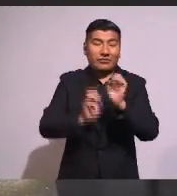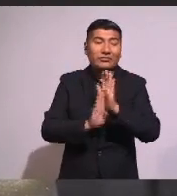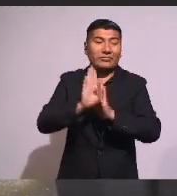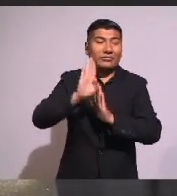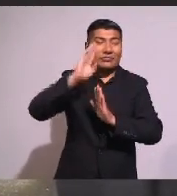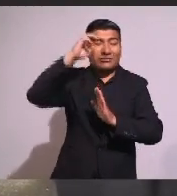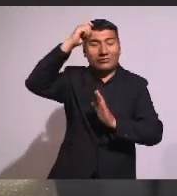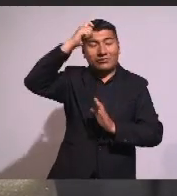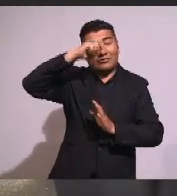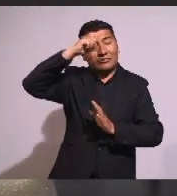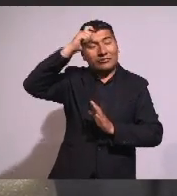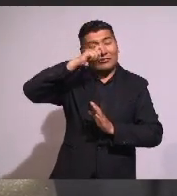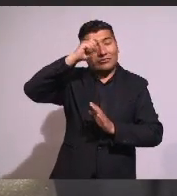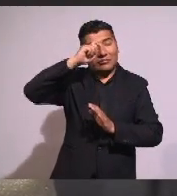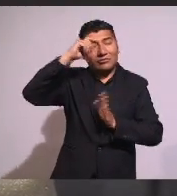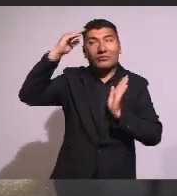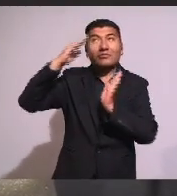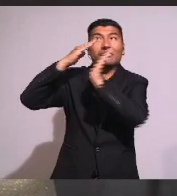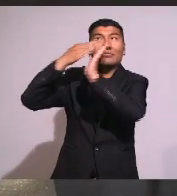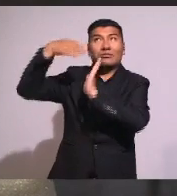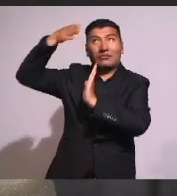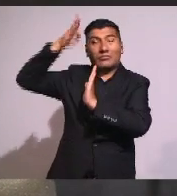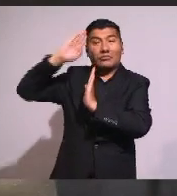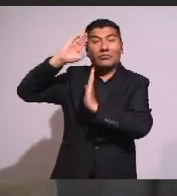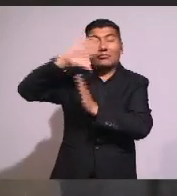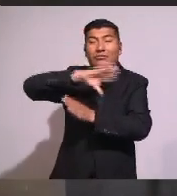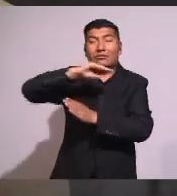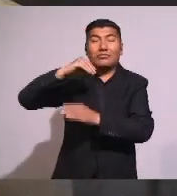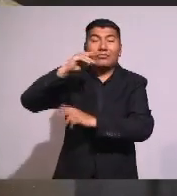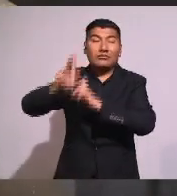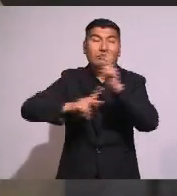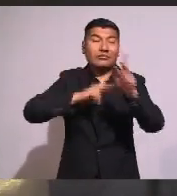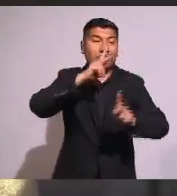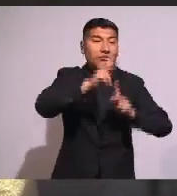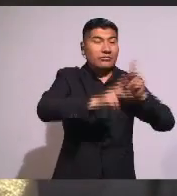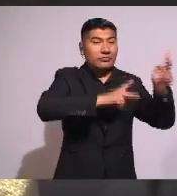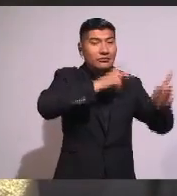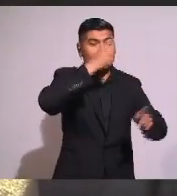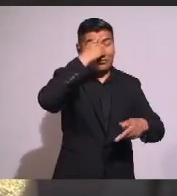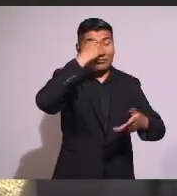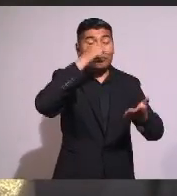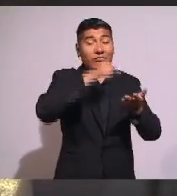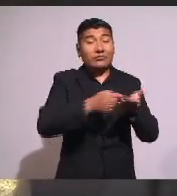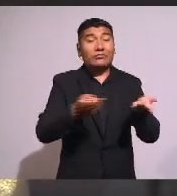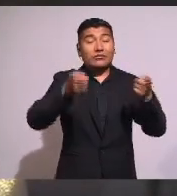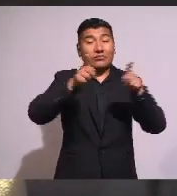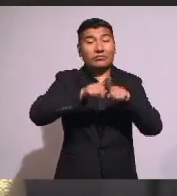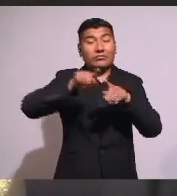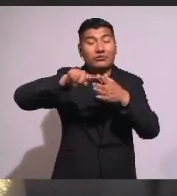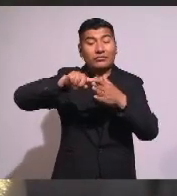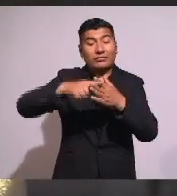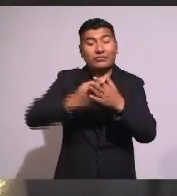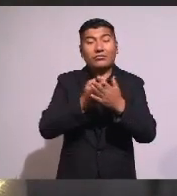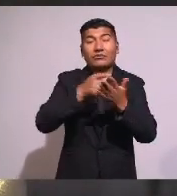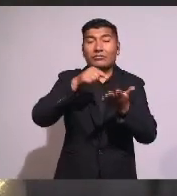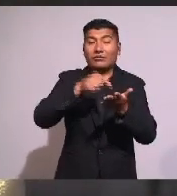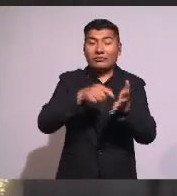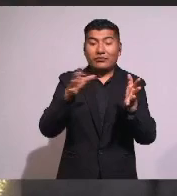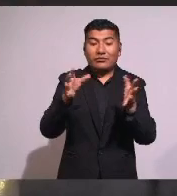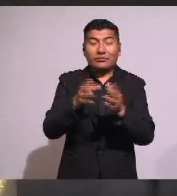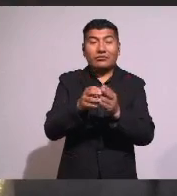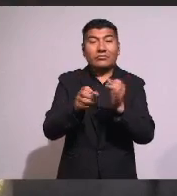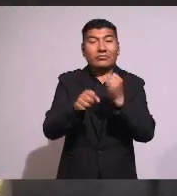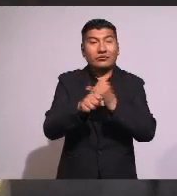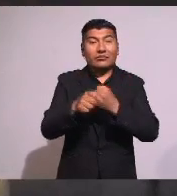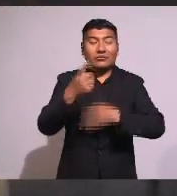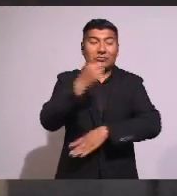en sabiduría delante de Dios y de los hombres. Por eso, al comenzar en esta misa de este